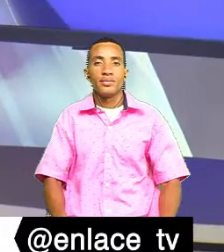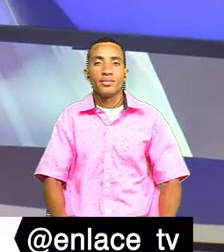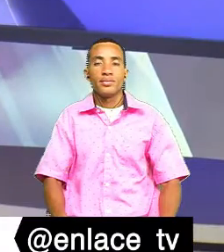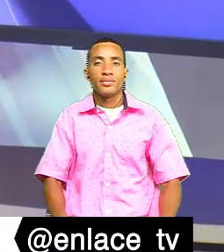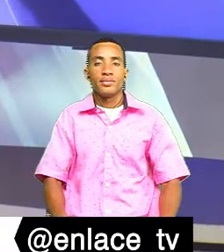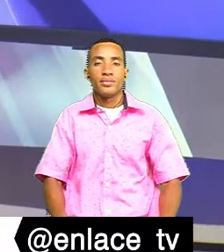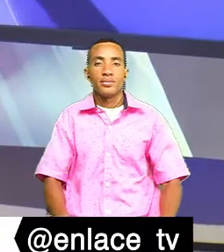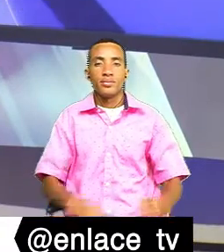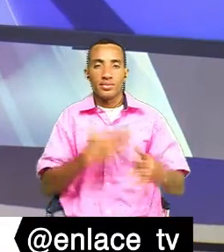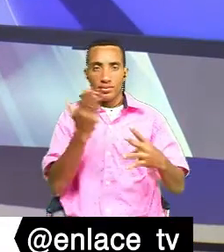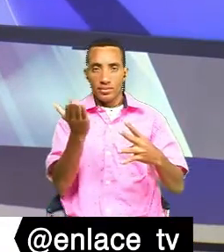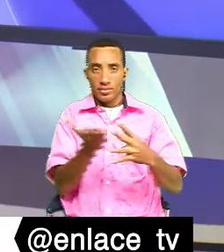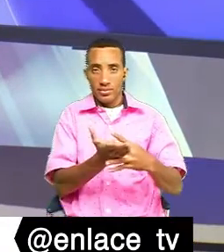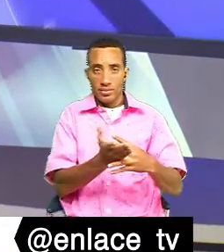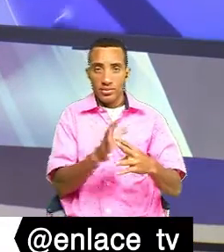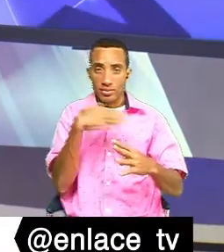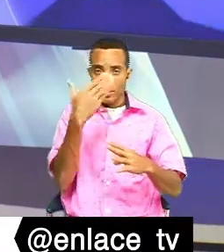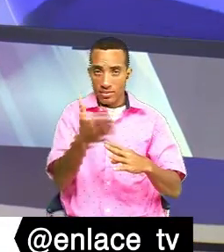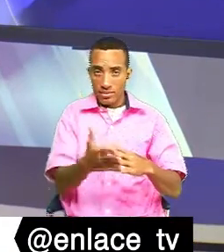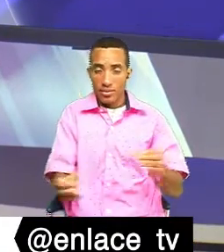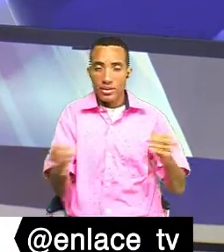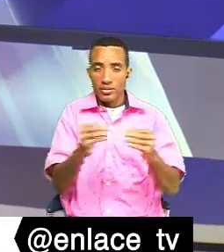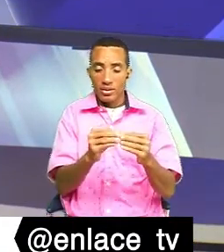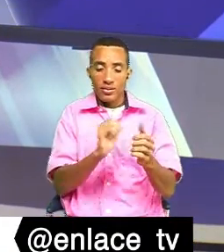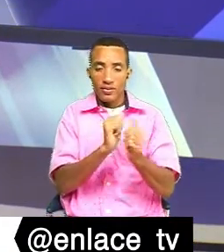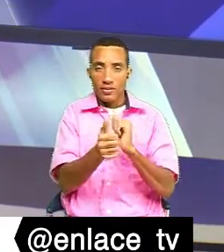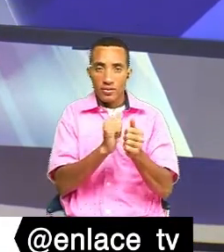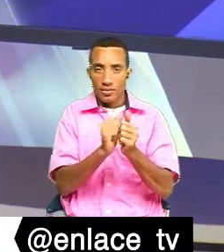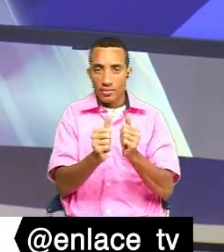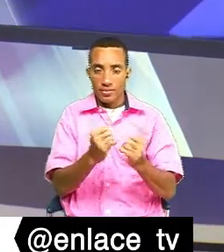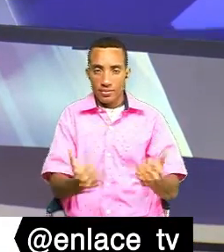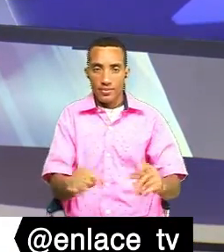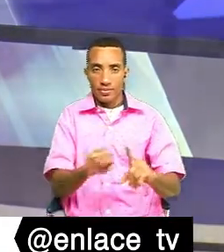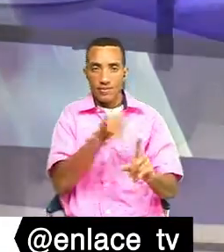Momento de hacer una pausa, al regresar información deportiva en Enlace Noticias.